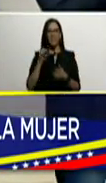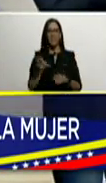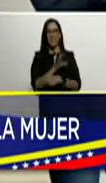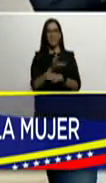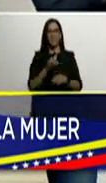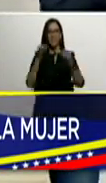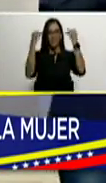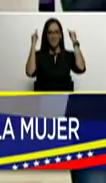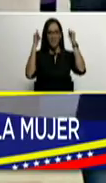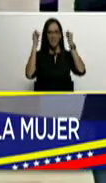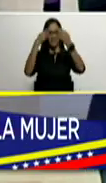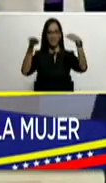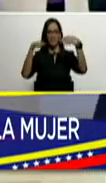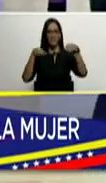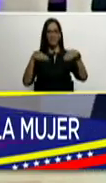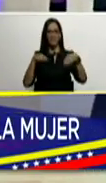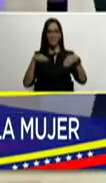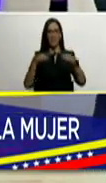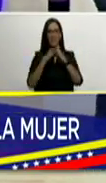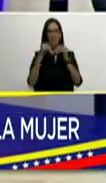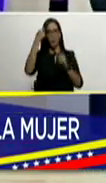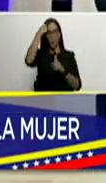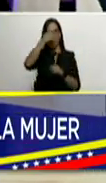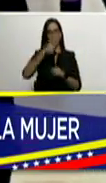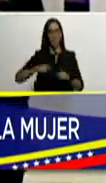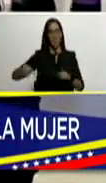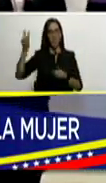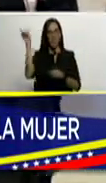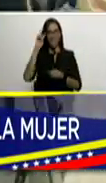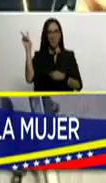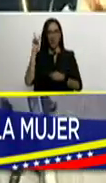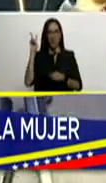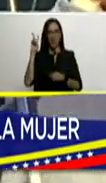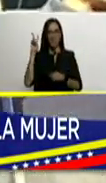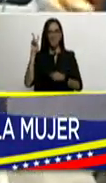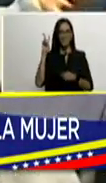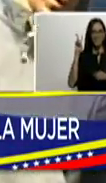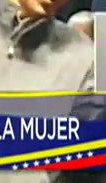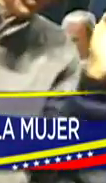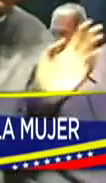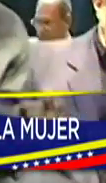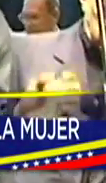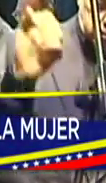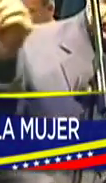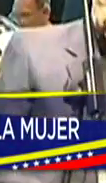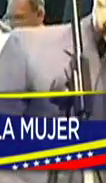cantamos Fiesta Decembrina a todo el pueblo de Venezuela. ¡Abrazo!